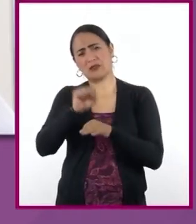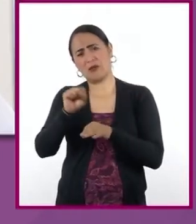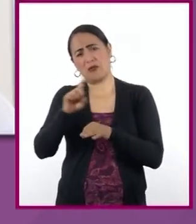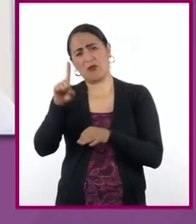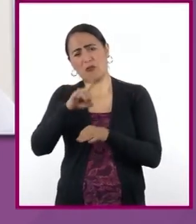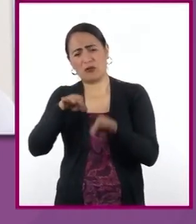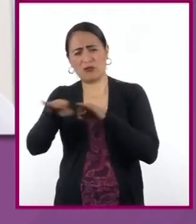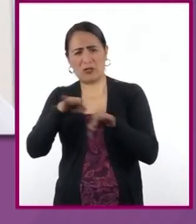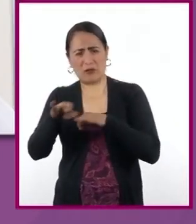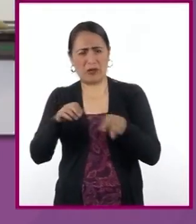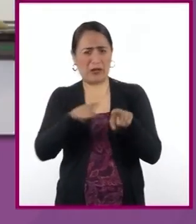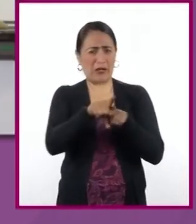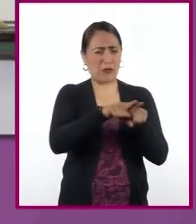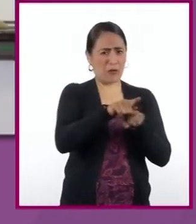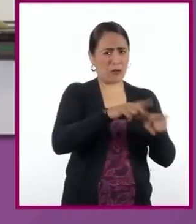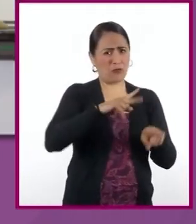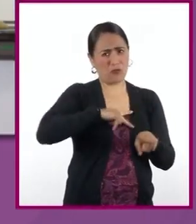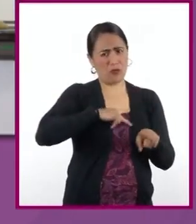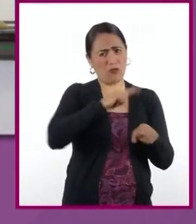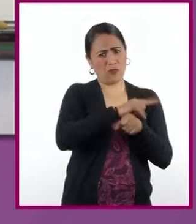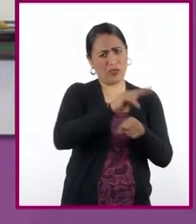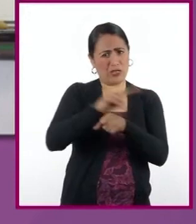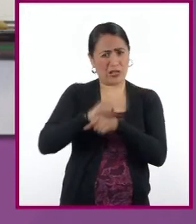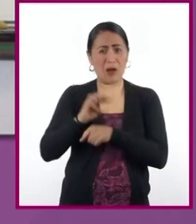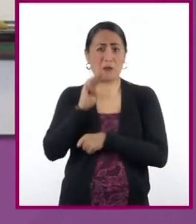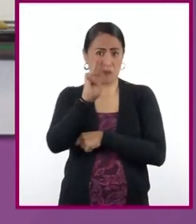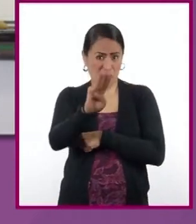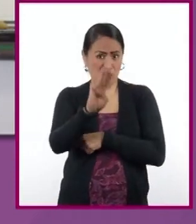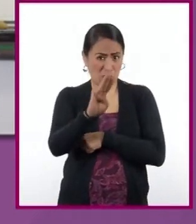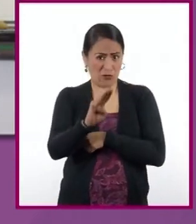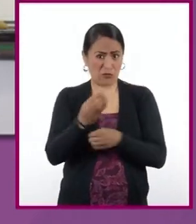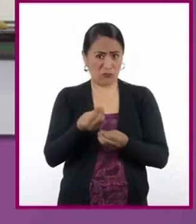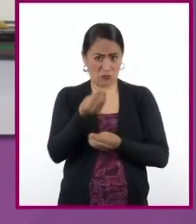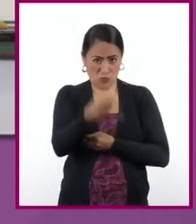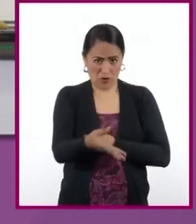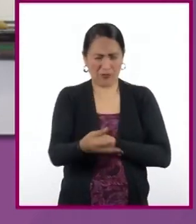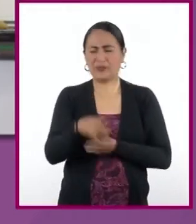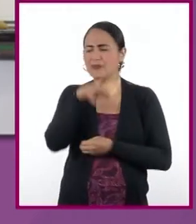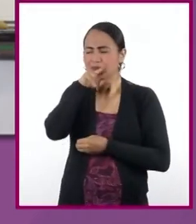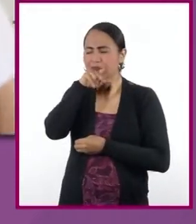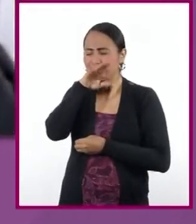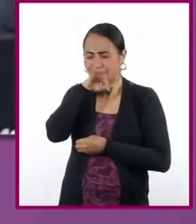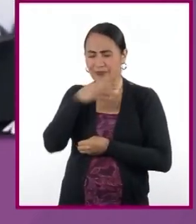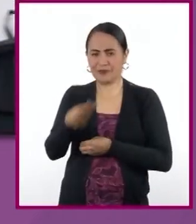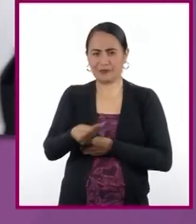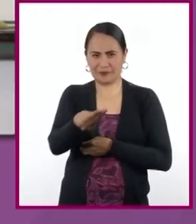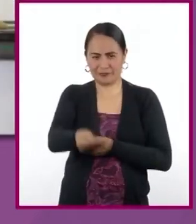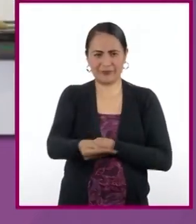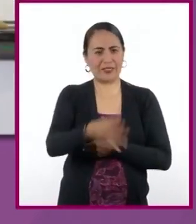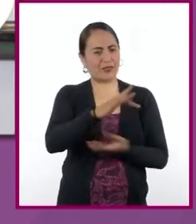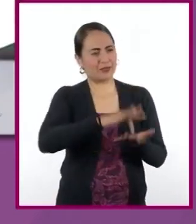mi hermano. ¿Podemos entregarlo el miércoles? Está bien, no te preocupes. Gracias, profesor. Perdón.